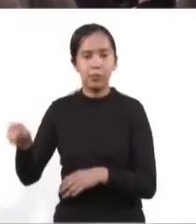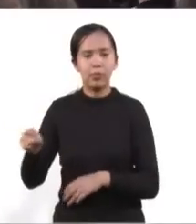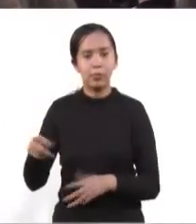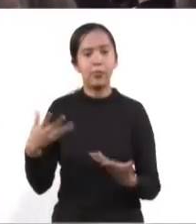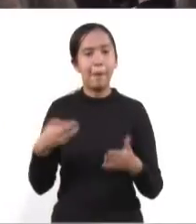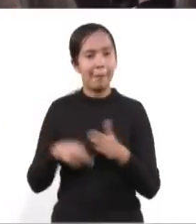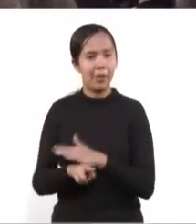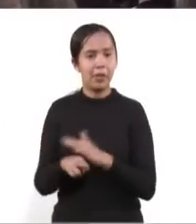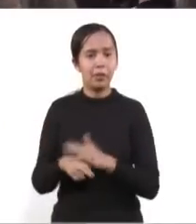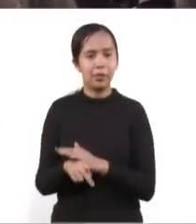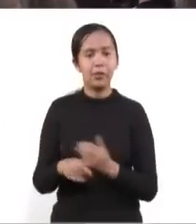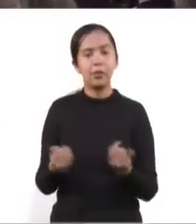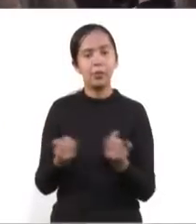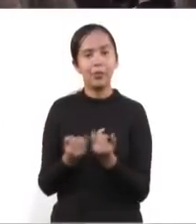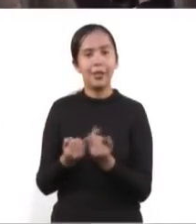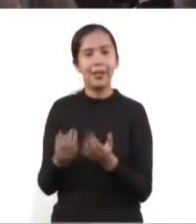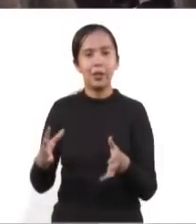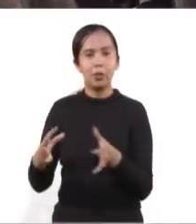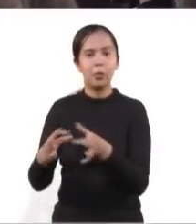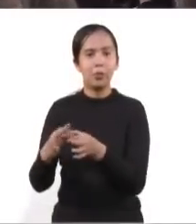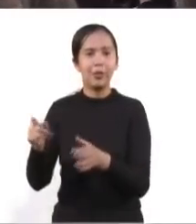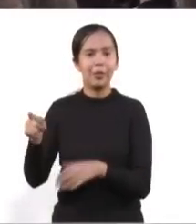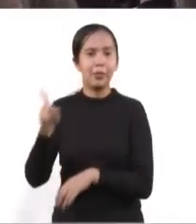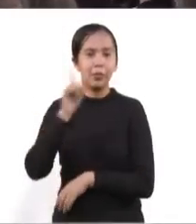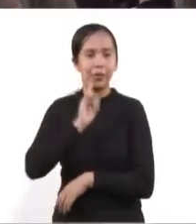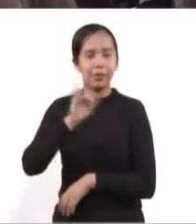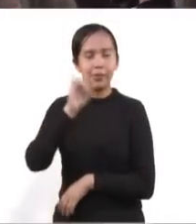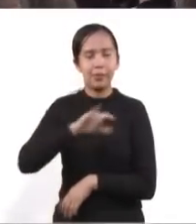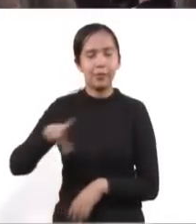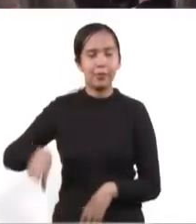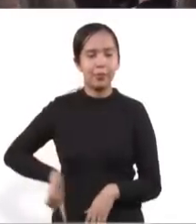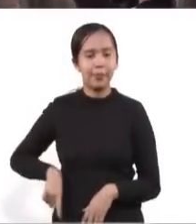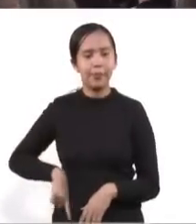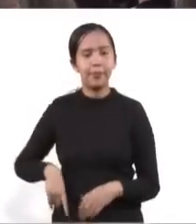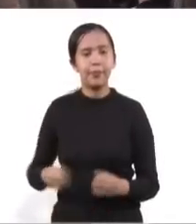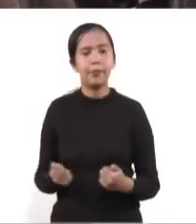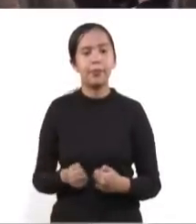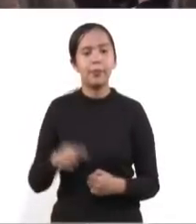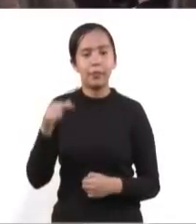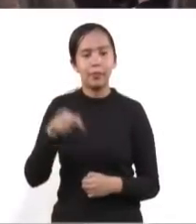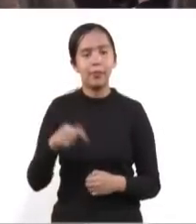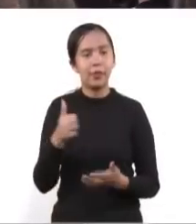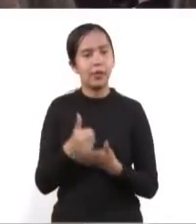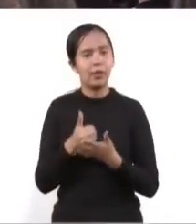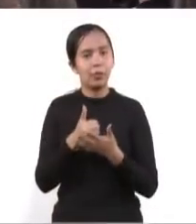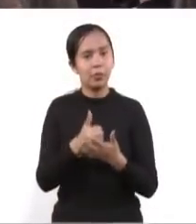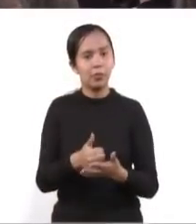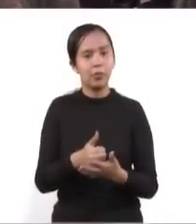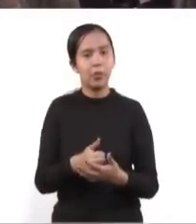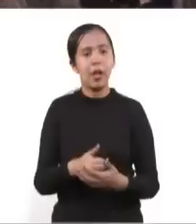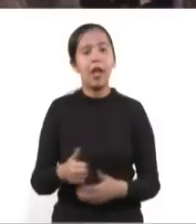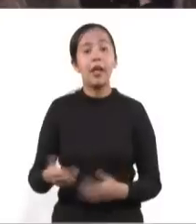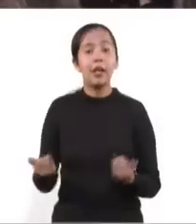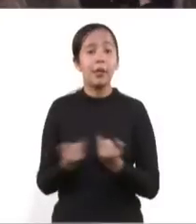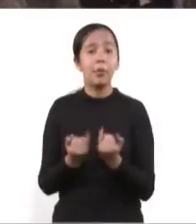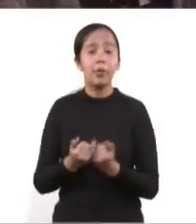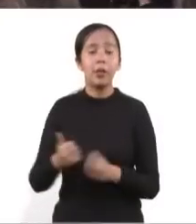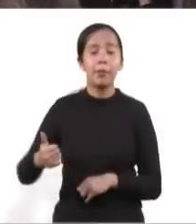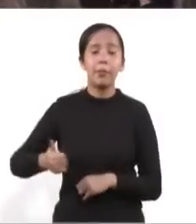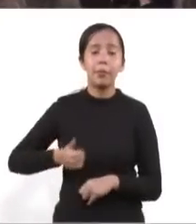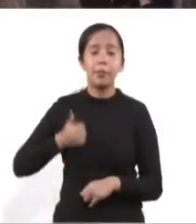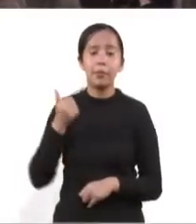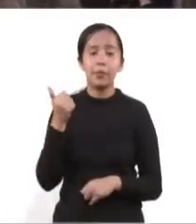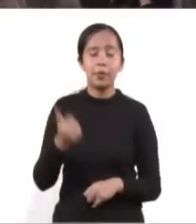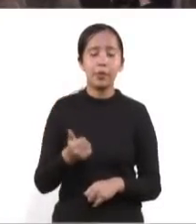del encargo de la doctora Claudia Sheinbaum y materializar esta magna obra, aprovechando plenamente